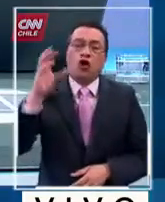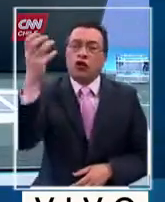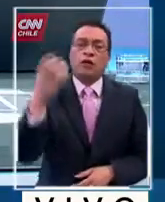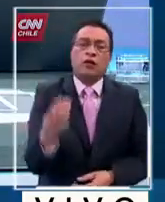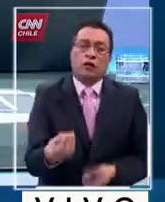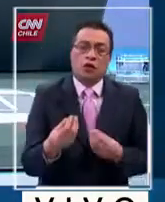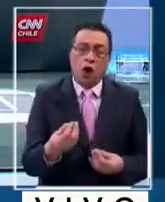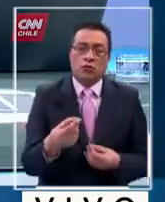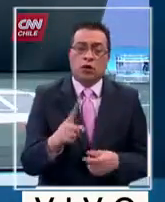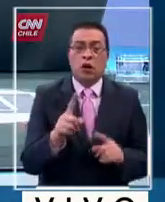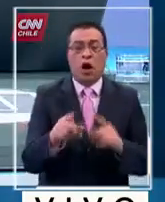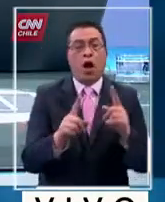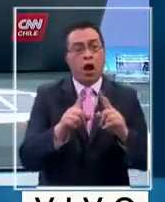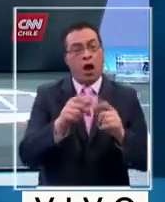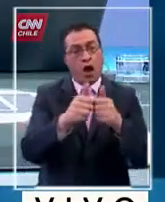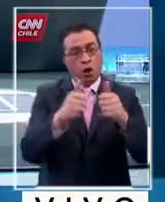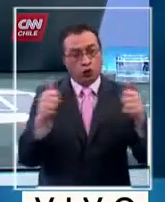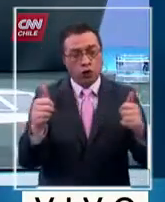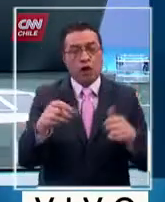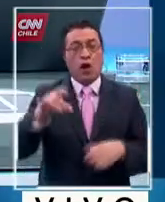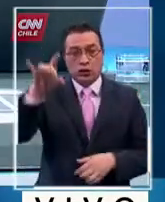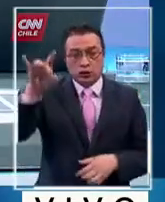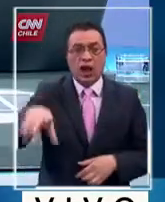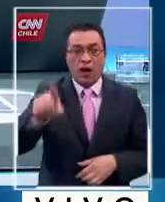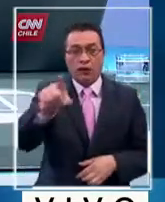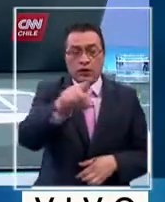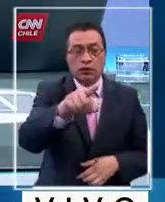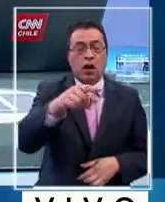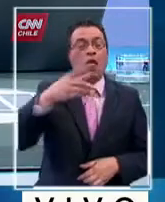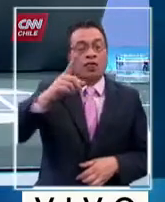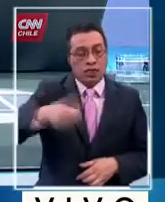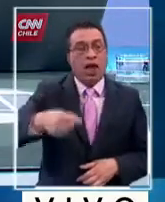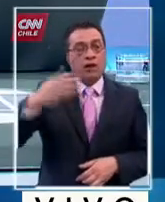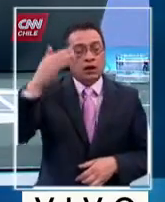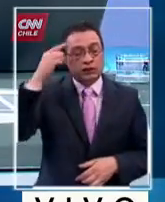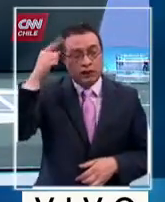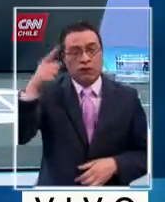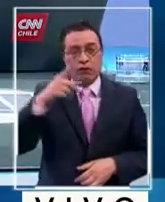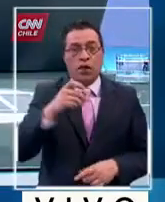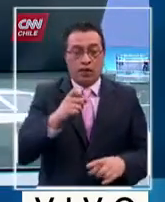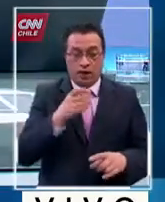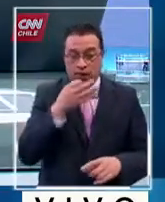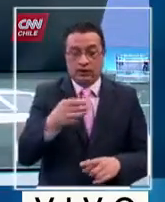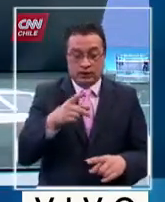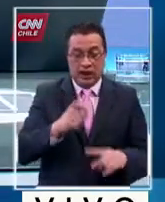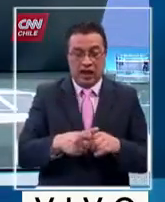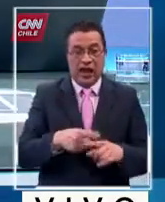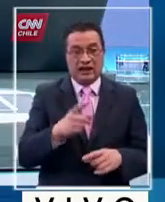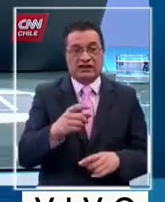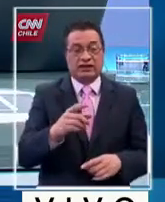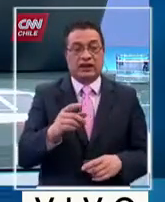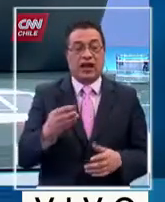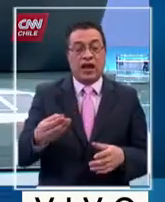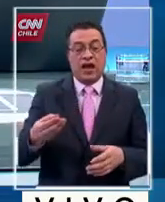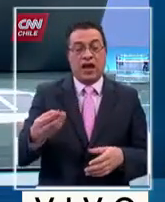las autoridades que sabían o debían saber, dicen los exintegrantes de esta comisión.